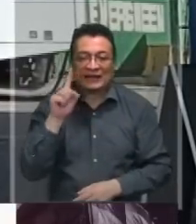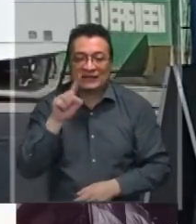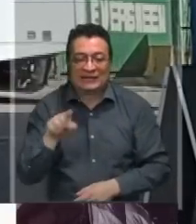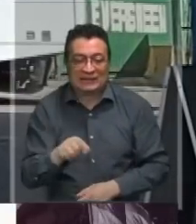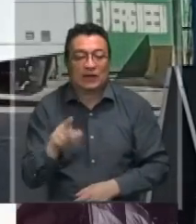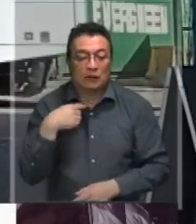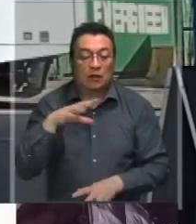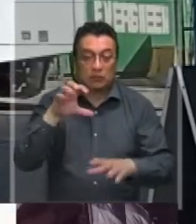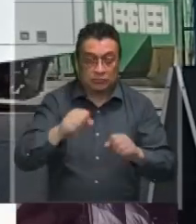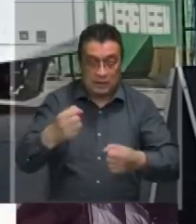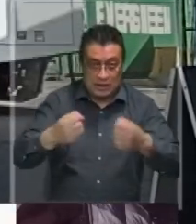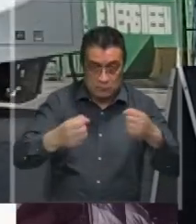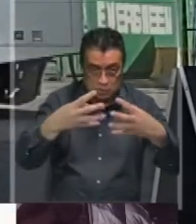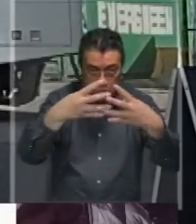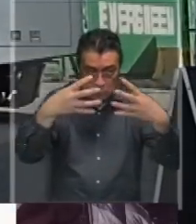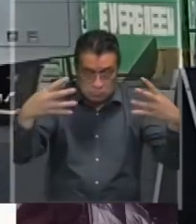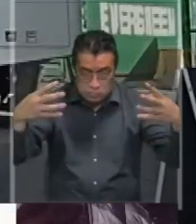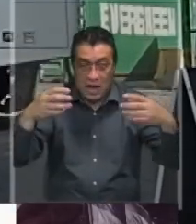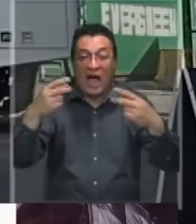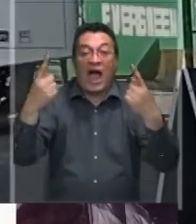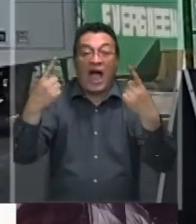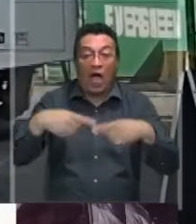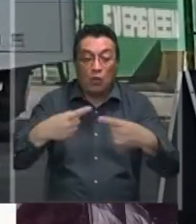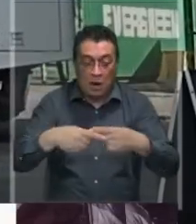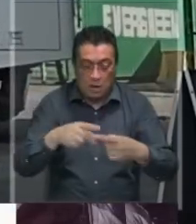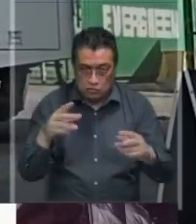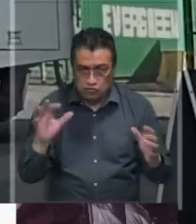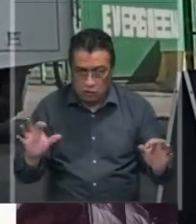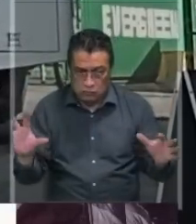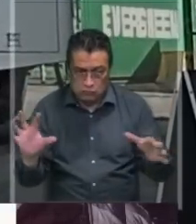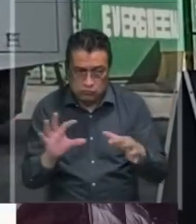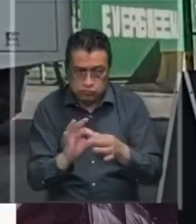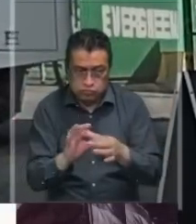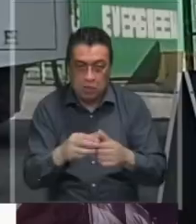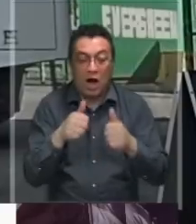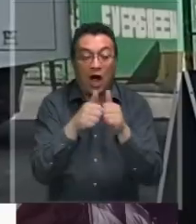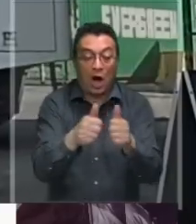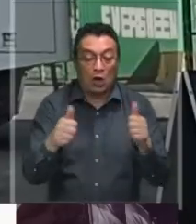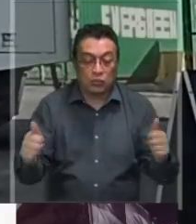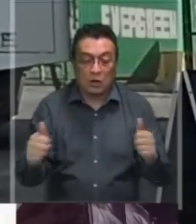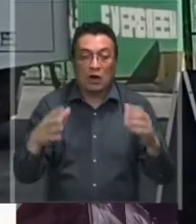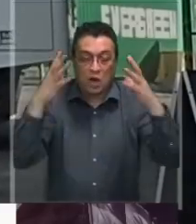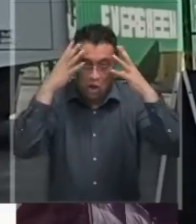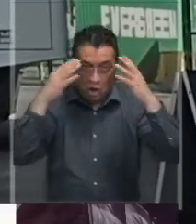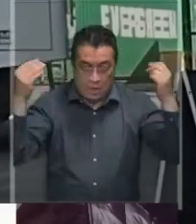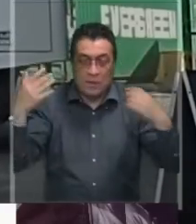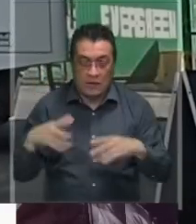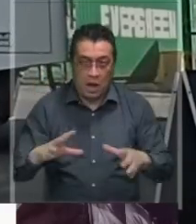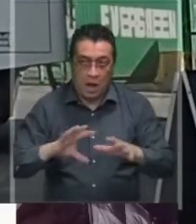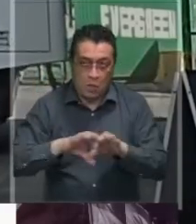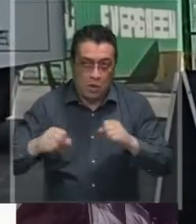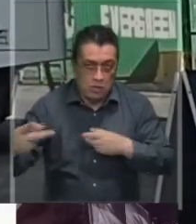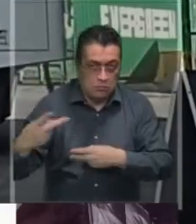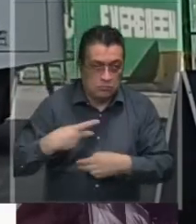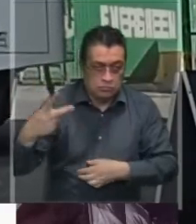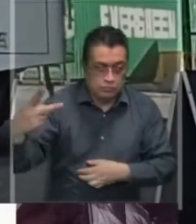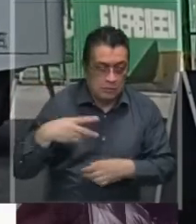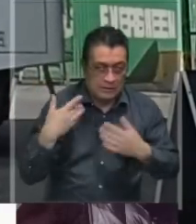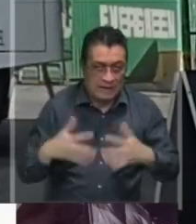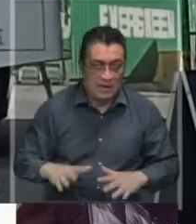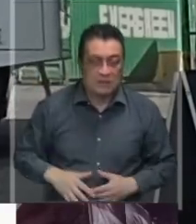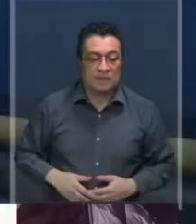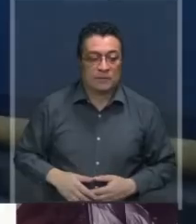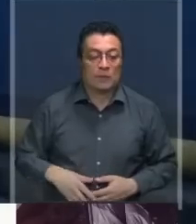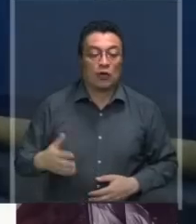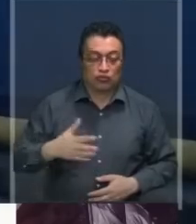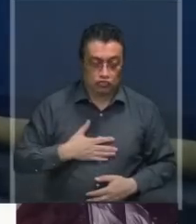un camión de rayos X de aduana, previa coordinación con autoridades de los Países Bajos. Nosotros tenemos y